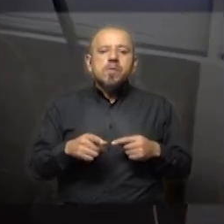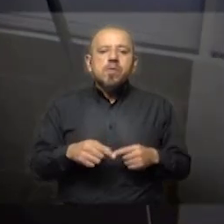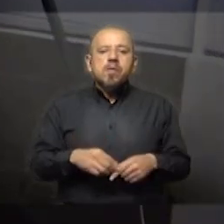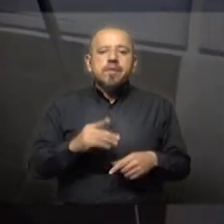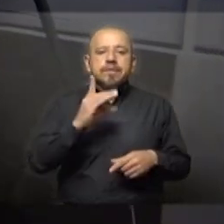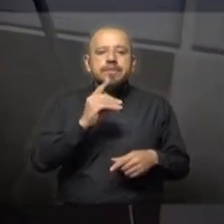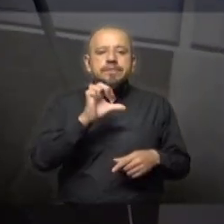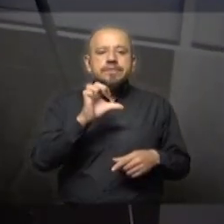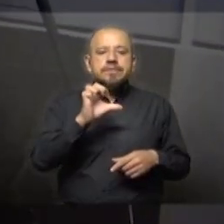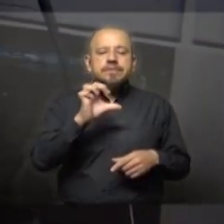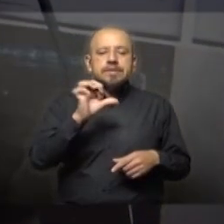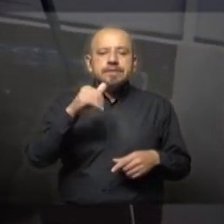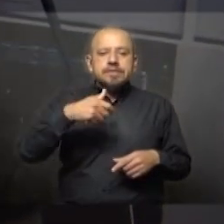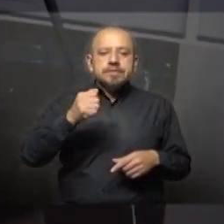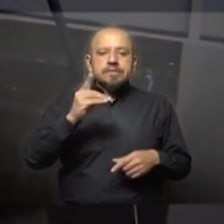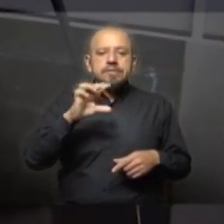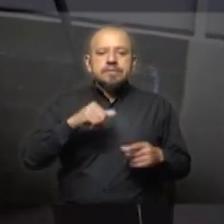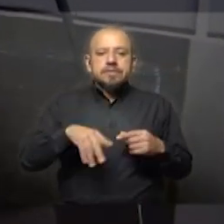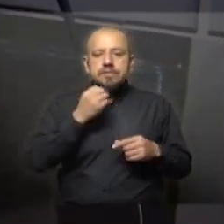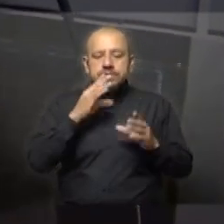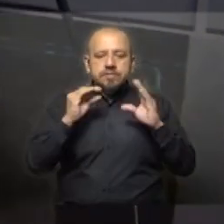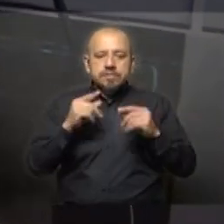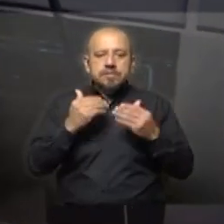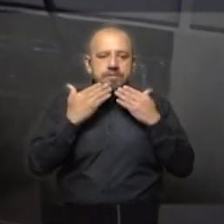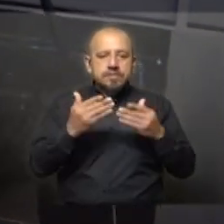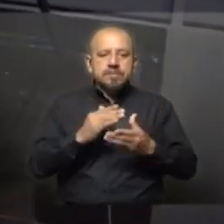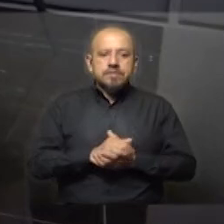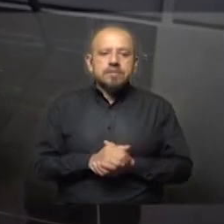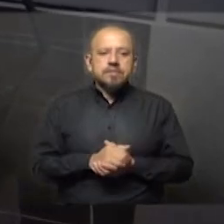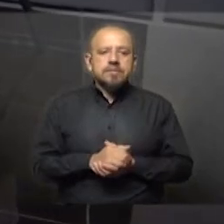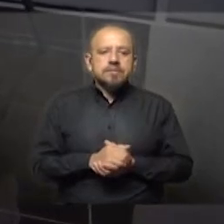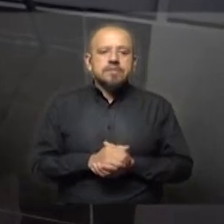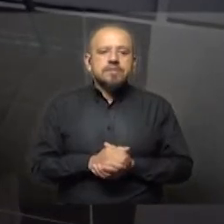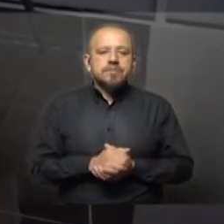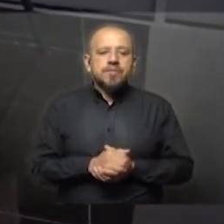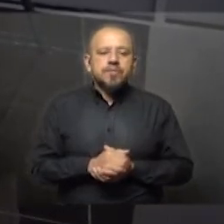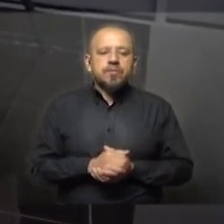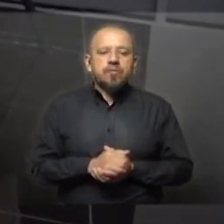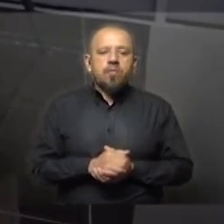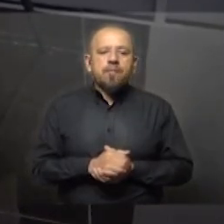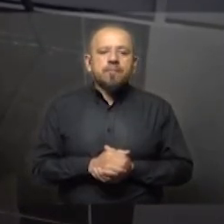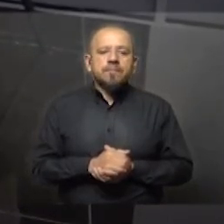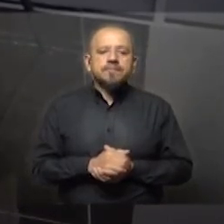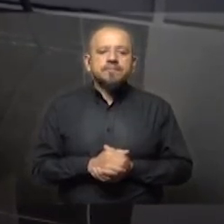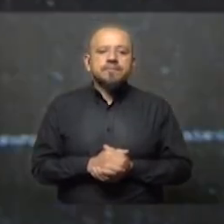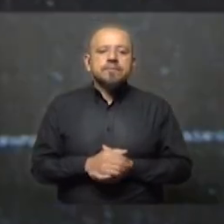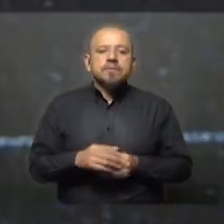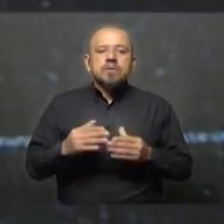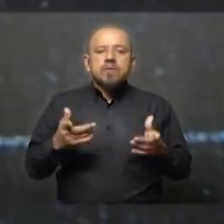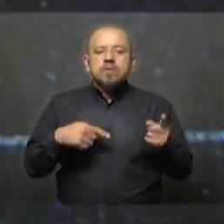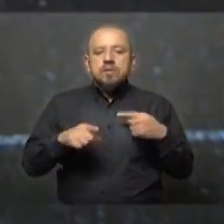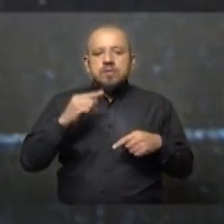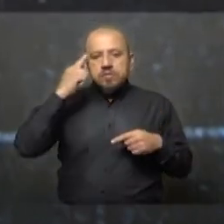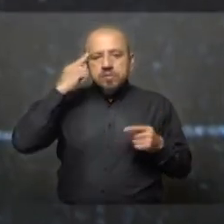desmadre Así que Valeria ante todo Buenas noches gracias por estar acá Muchas gracias por la invitación a propósito de una mirada